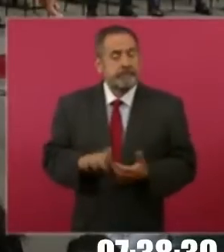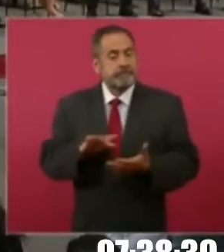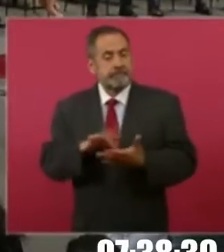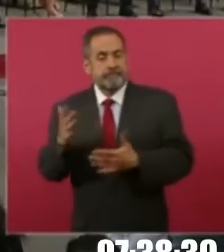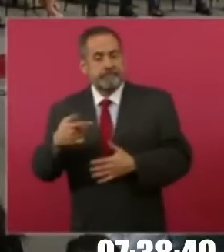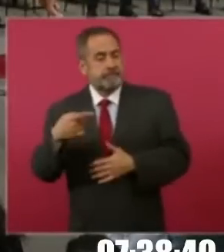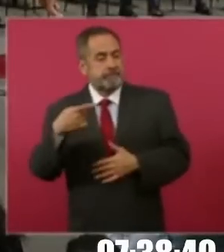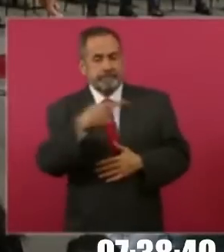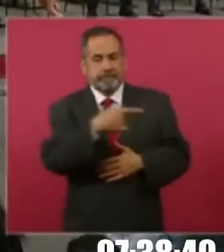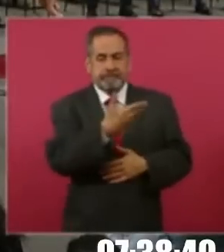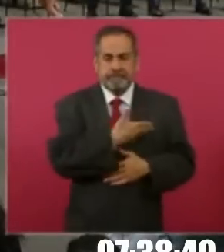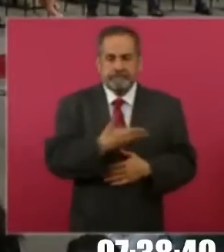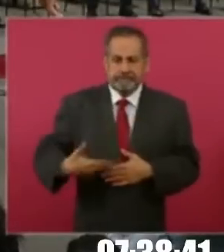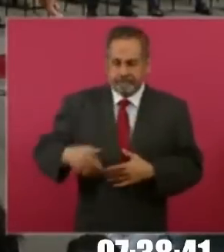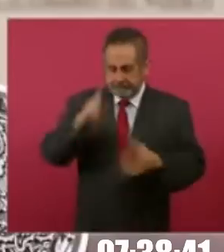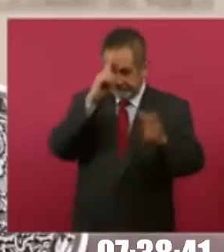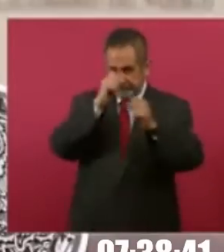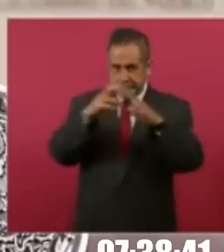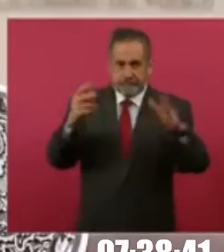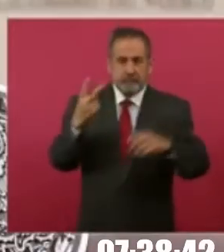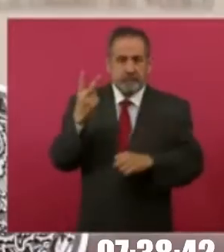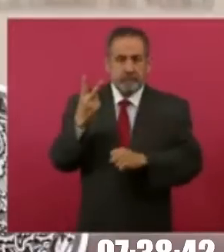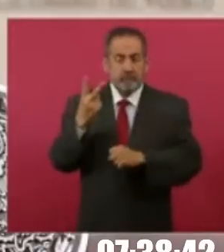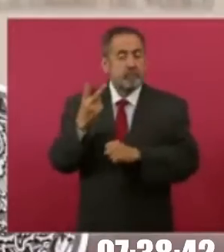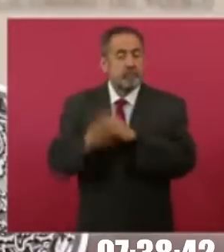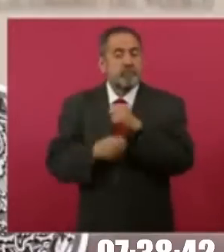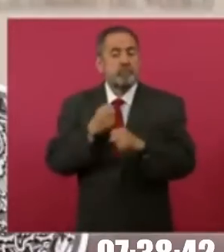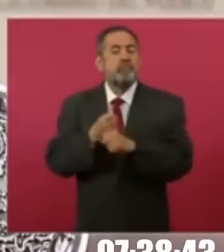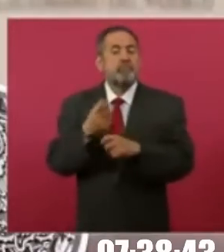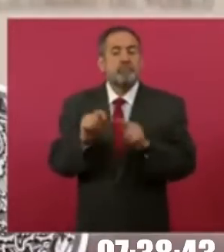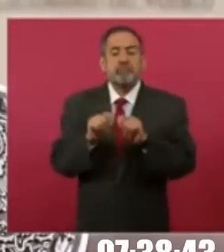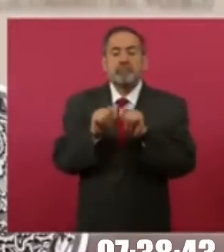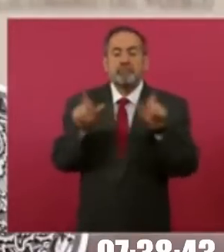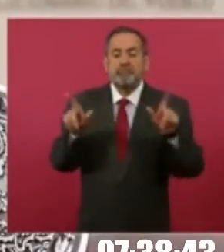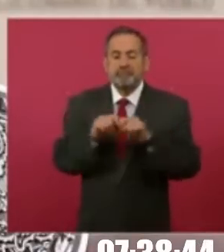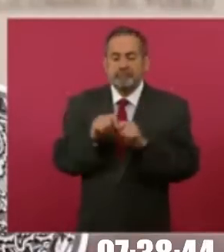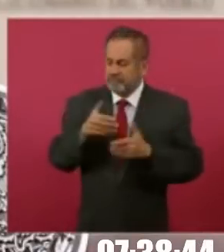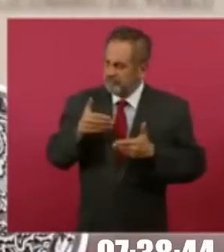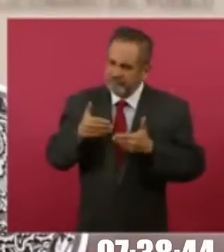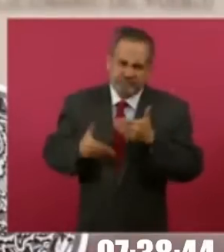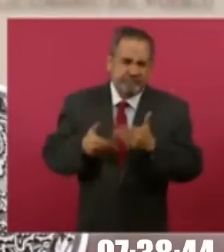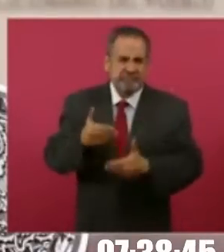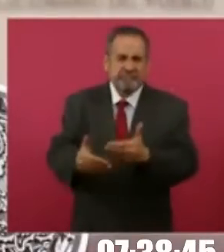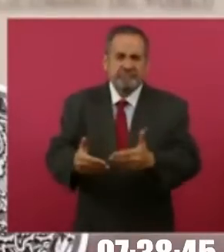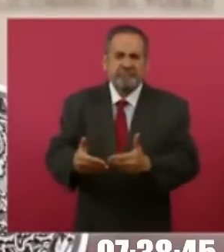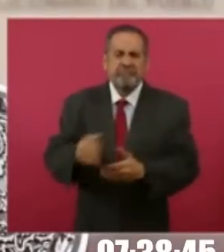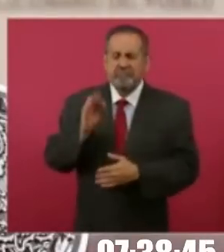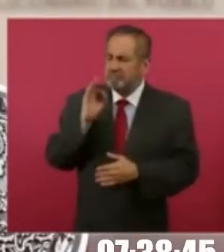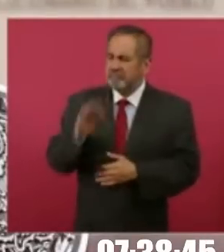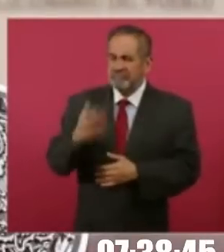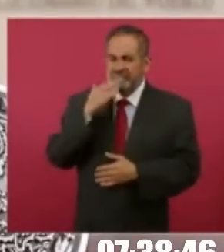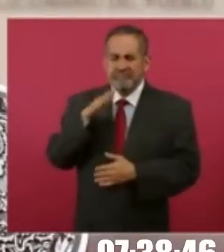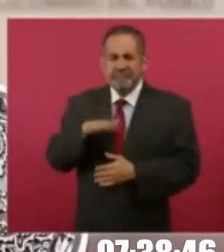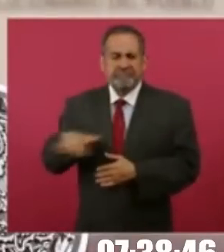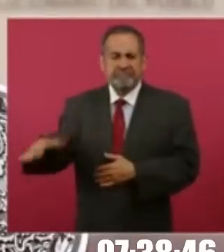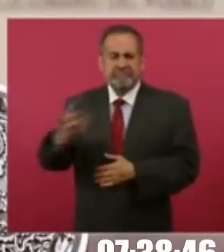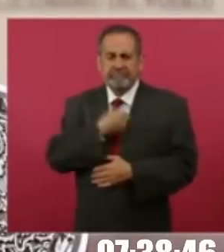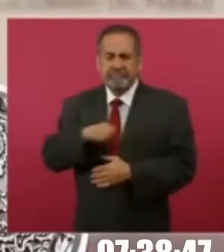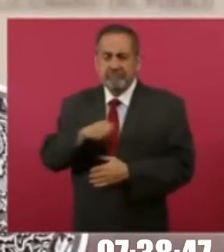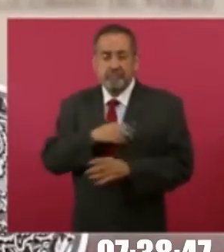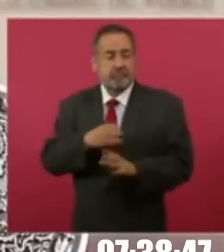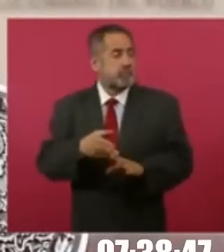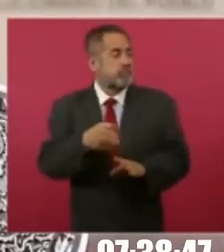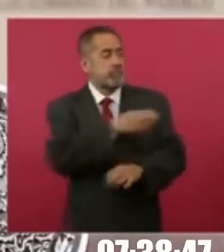de nuestro presidente en menos de dos años Tlaxcala Ha logrado avanzar más en el sector salud que